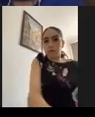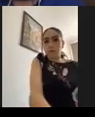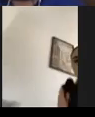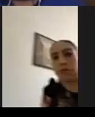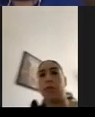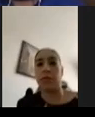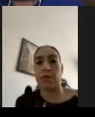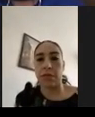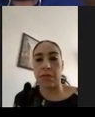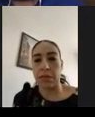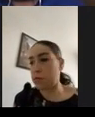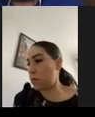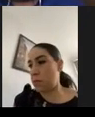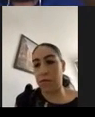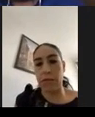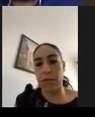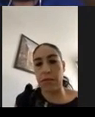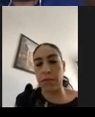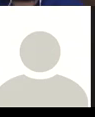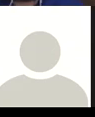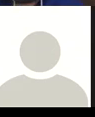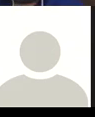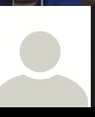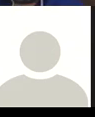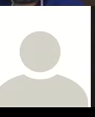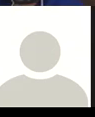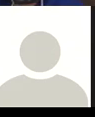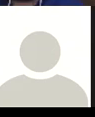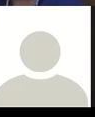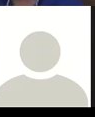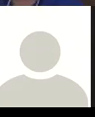comentar o a preguntar por qué el cambio de nombre, no es un cambio,